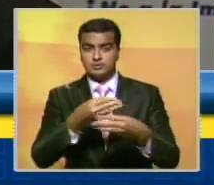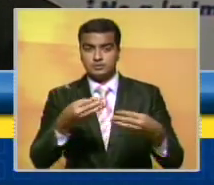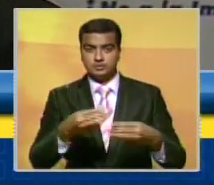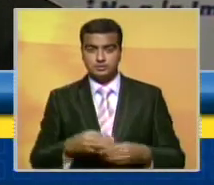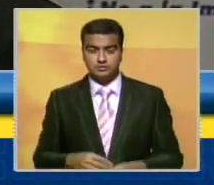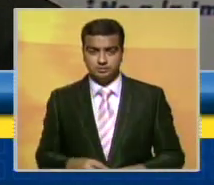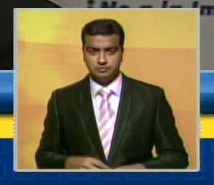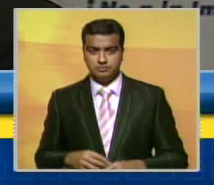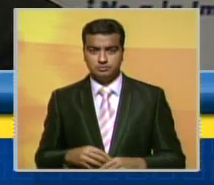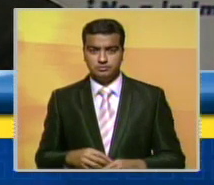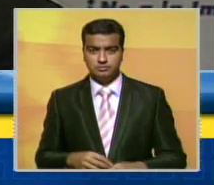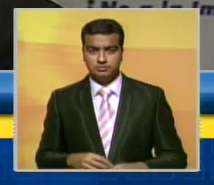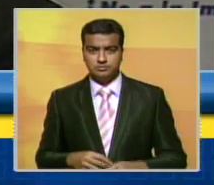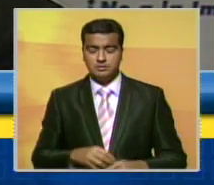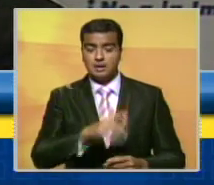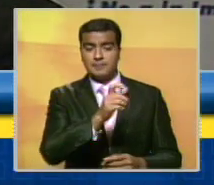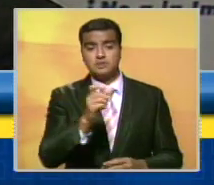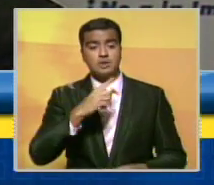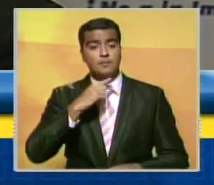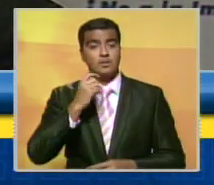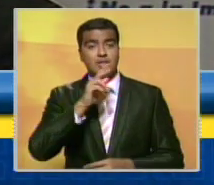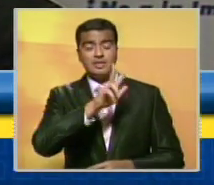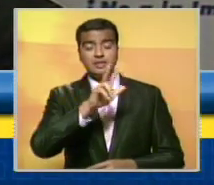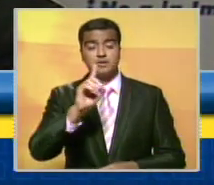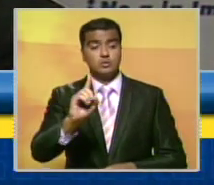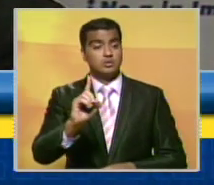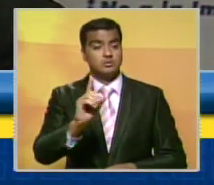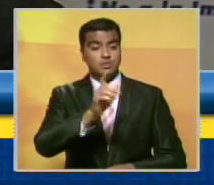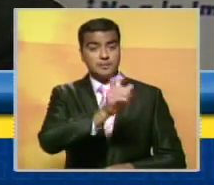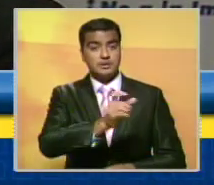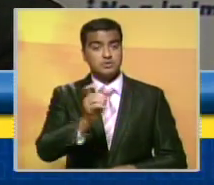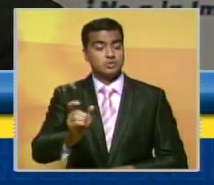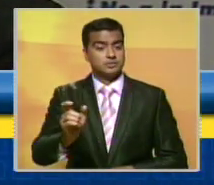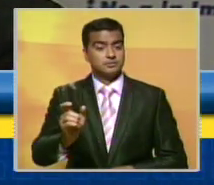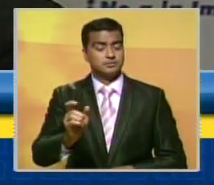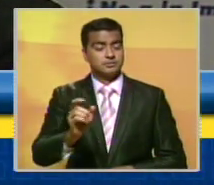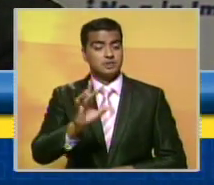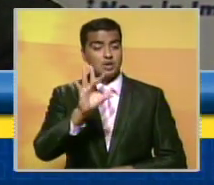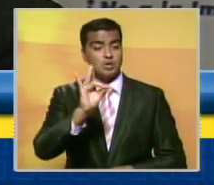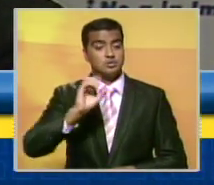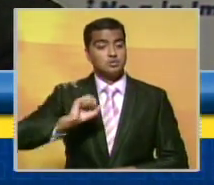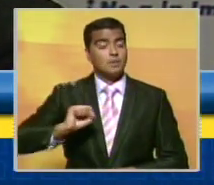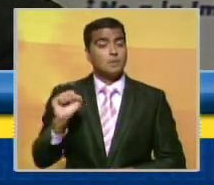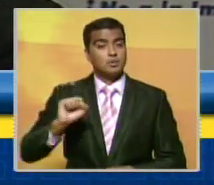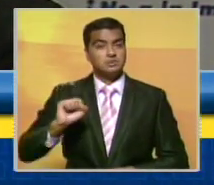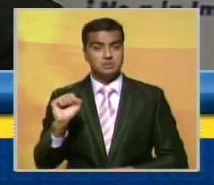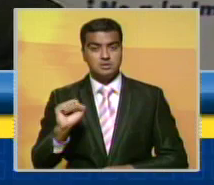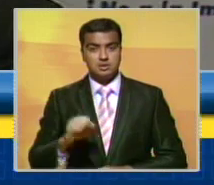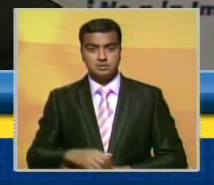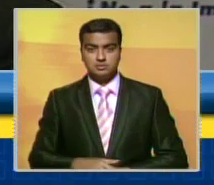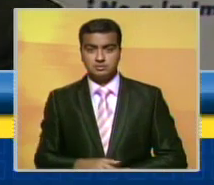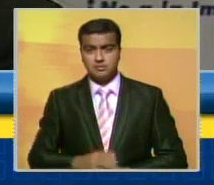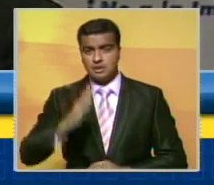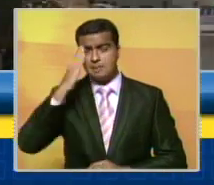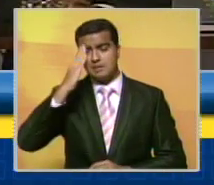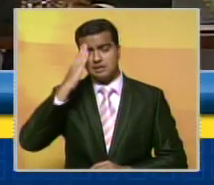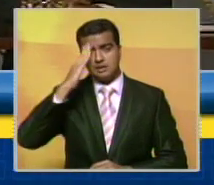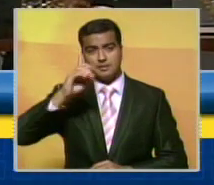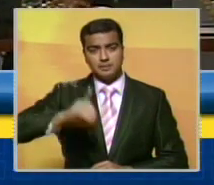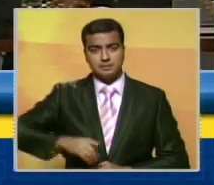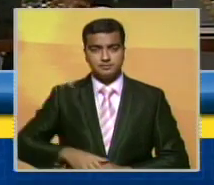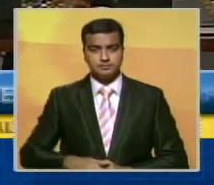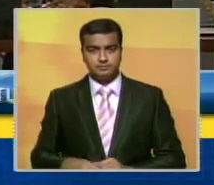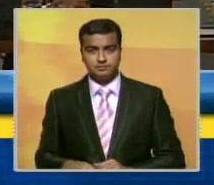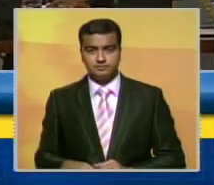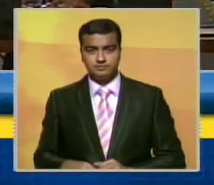Público de los fallecidos 31 son civiles y ocho funcionarios policiales y militares con